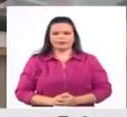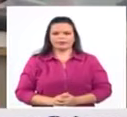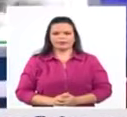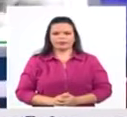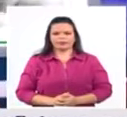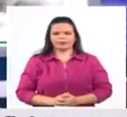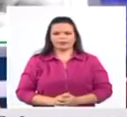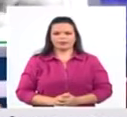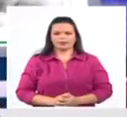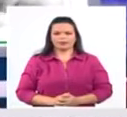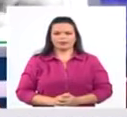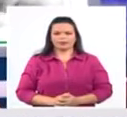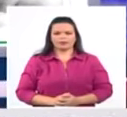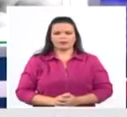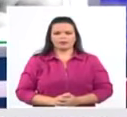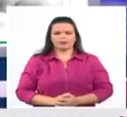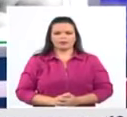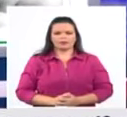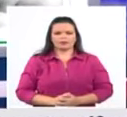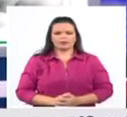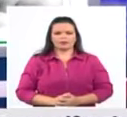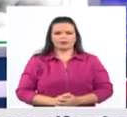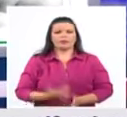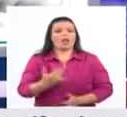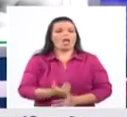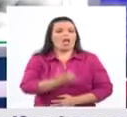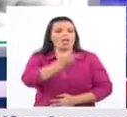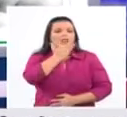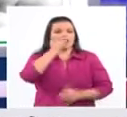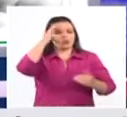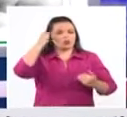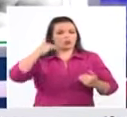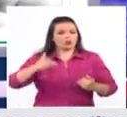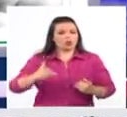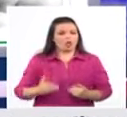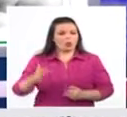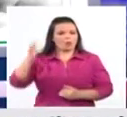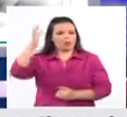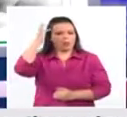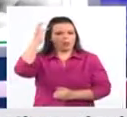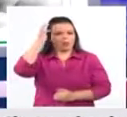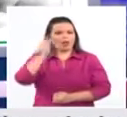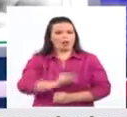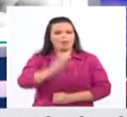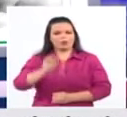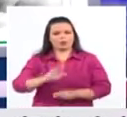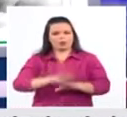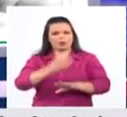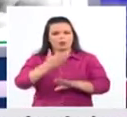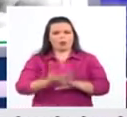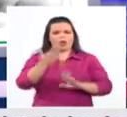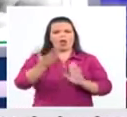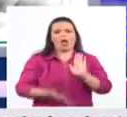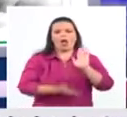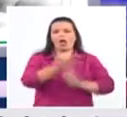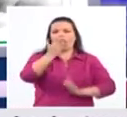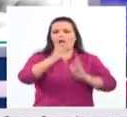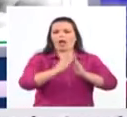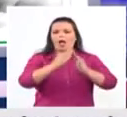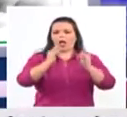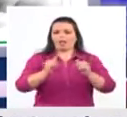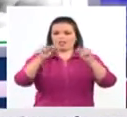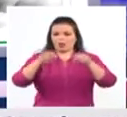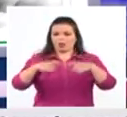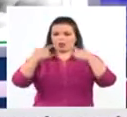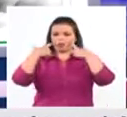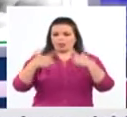Cubana. Afectaciones en la salud mental de convalecientes de COVID-19 es el tema de este miércoles de